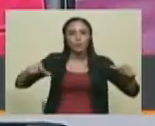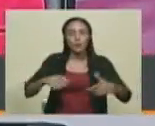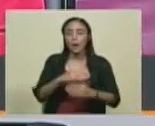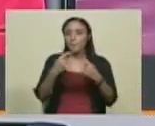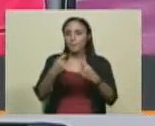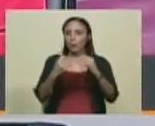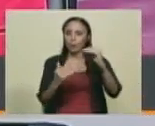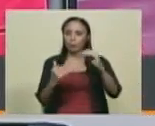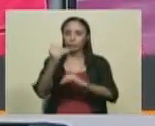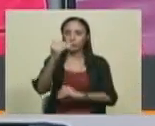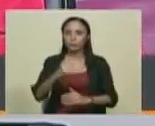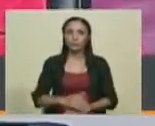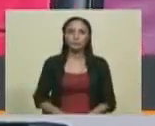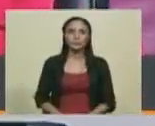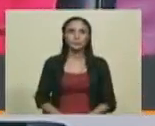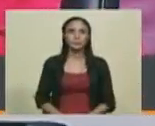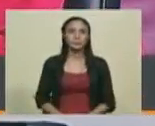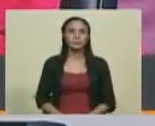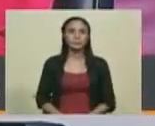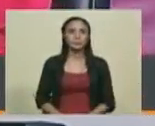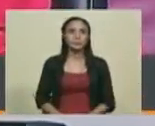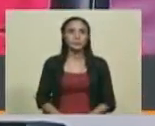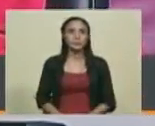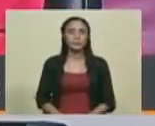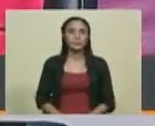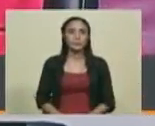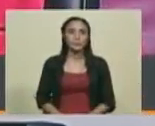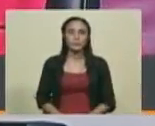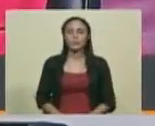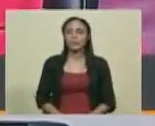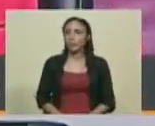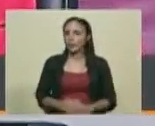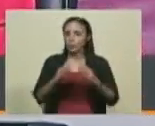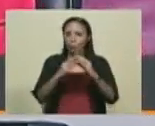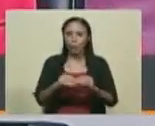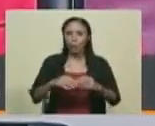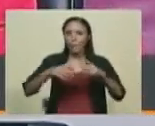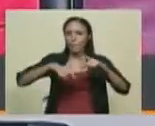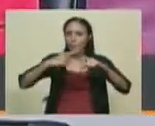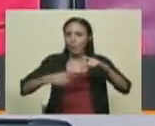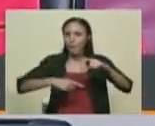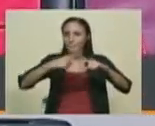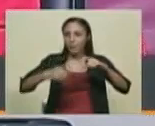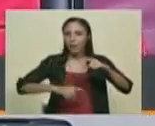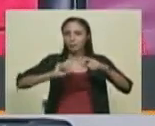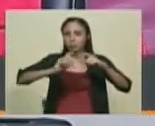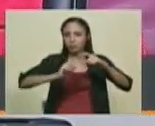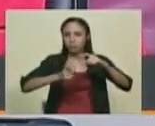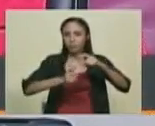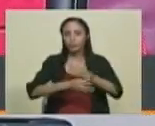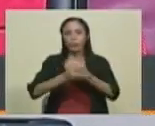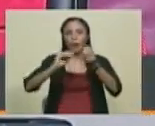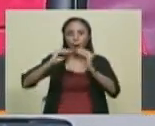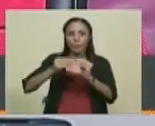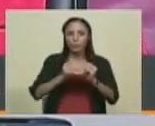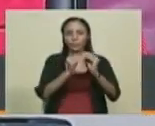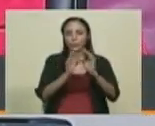mayor, para que los recuperadores, los mejoradores, se recuperen a un nivel óptimo. Es